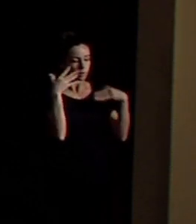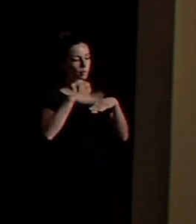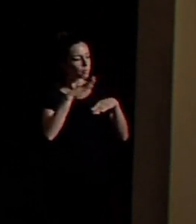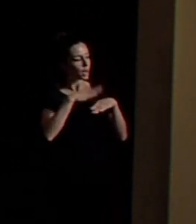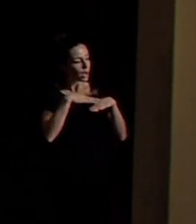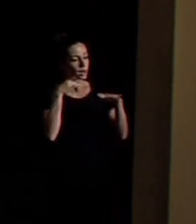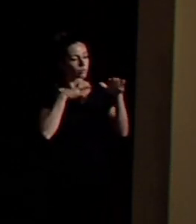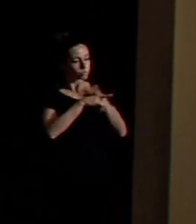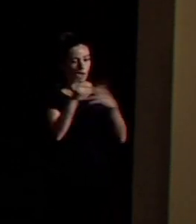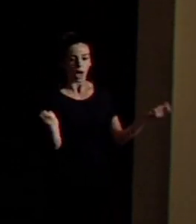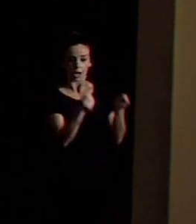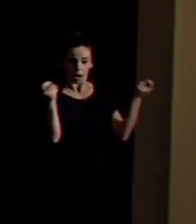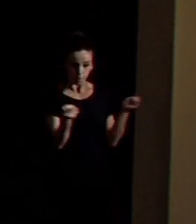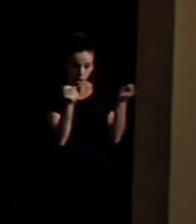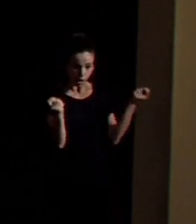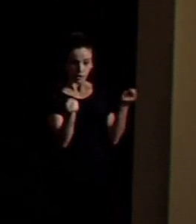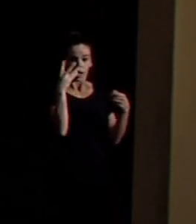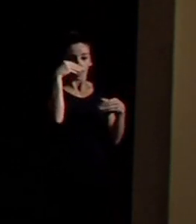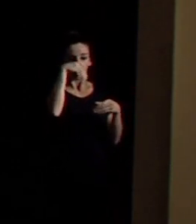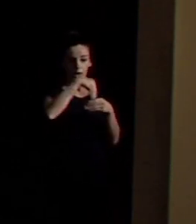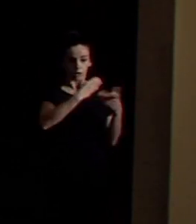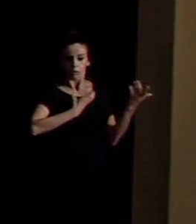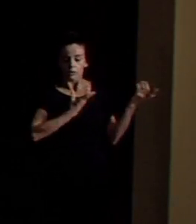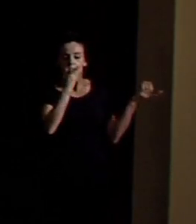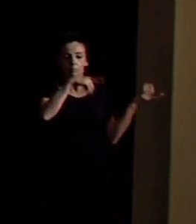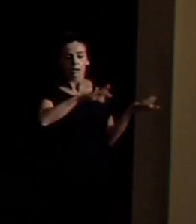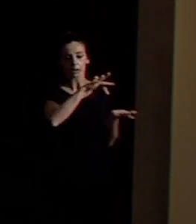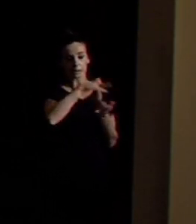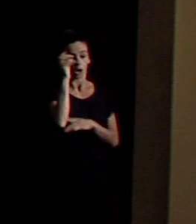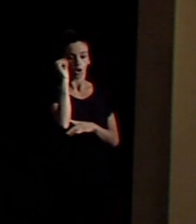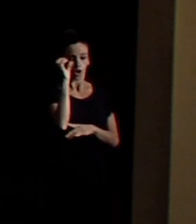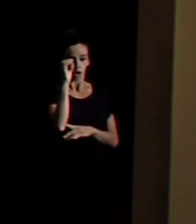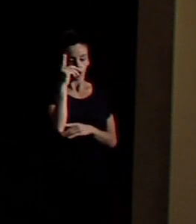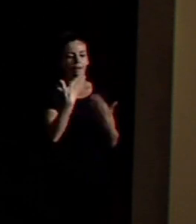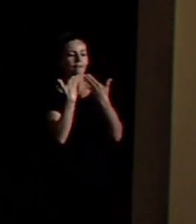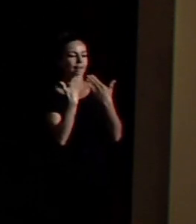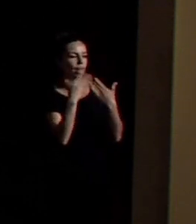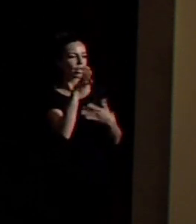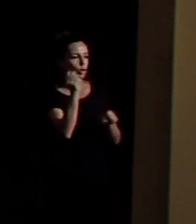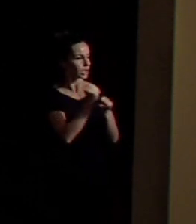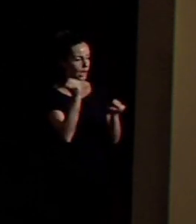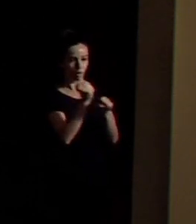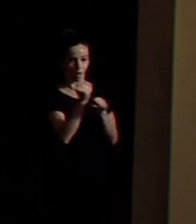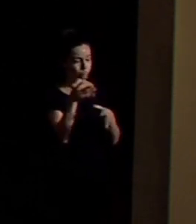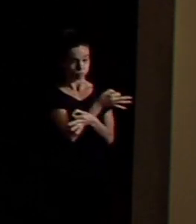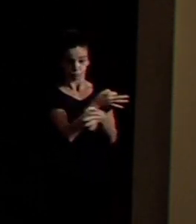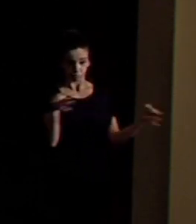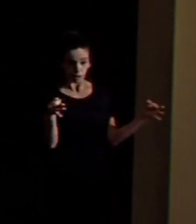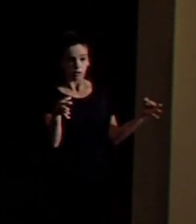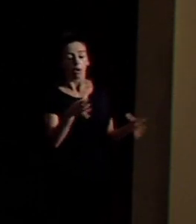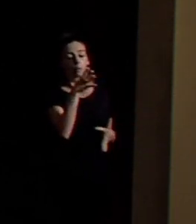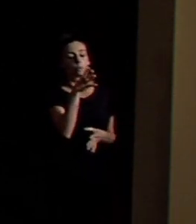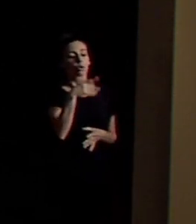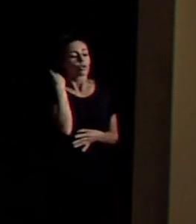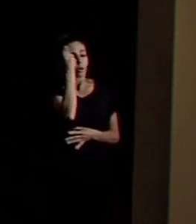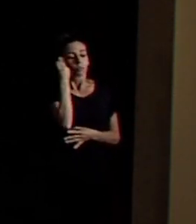desarrollo tanto de la campaña institucional como de estas jornadas, agradecer su trabajo, su magnífico trabajo, porque yo